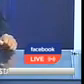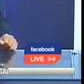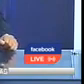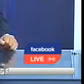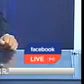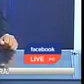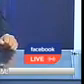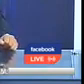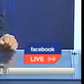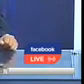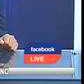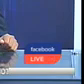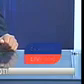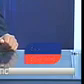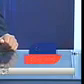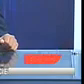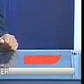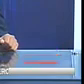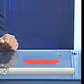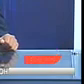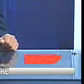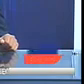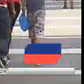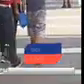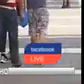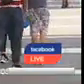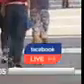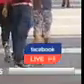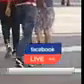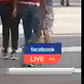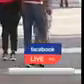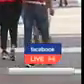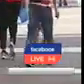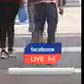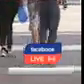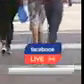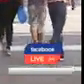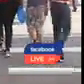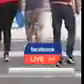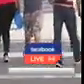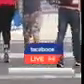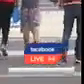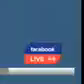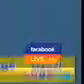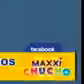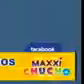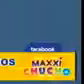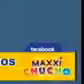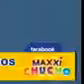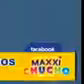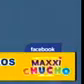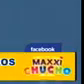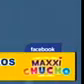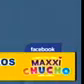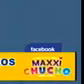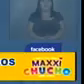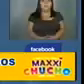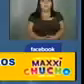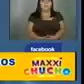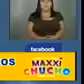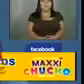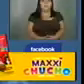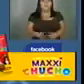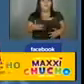enfermedad. Veamos el siguiente informe. El Salvador no registra ningún caso sospechoso o